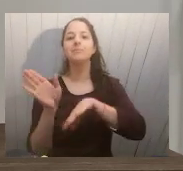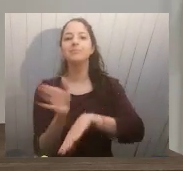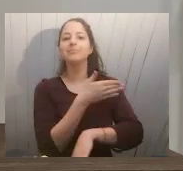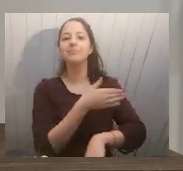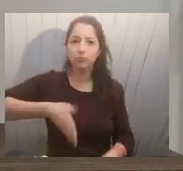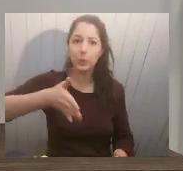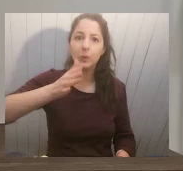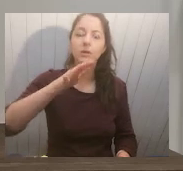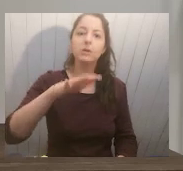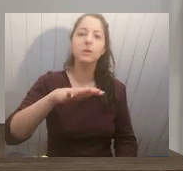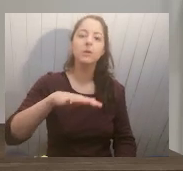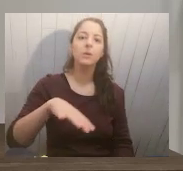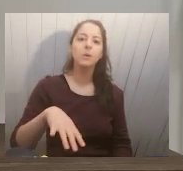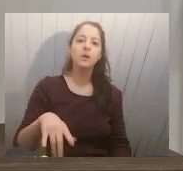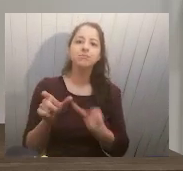último 1 de mayo.